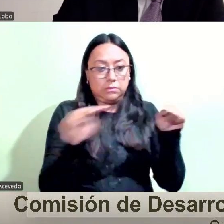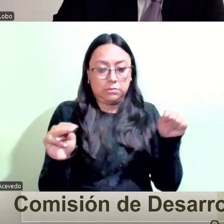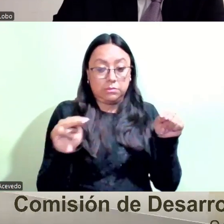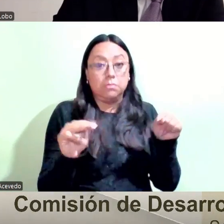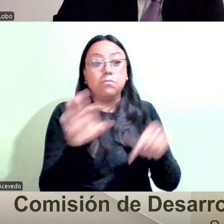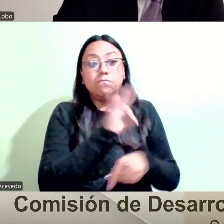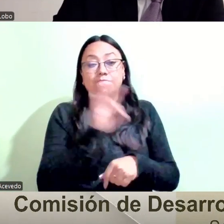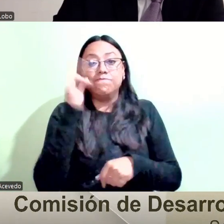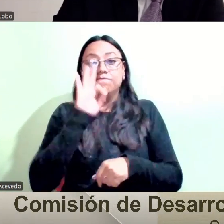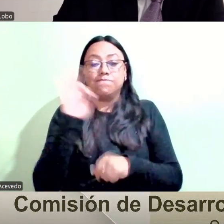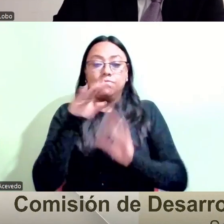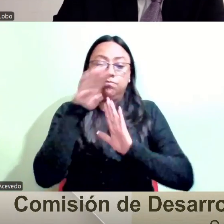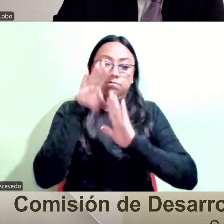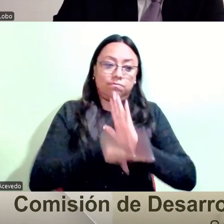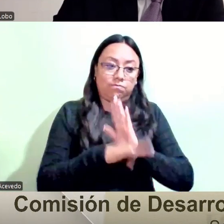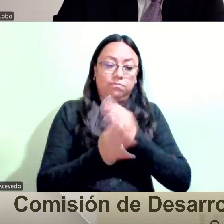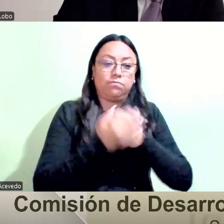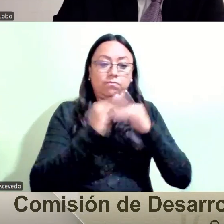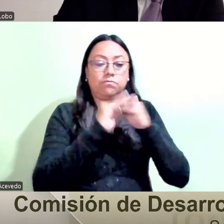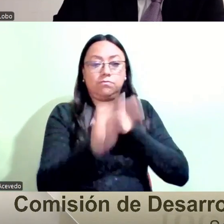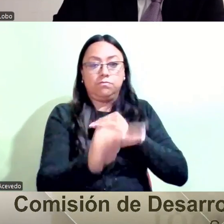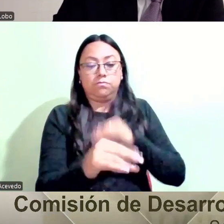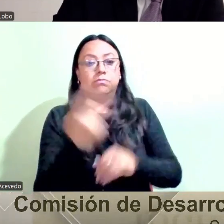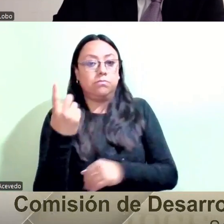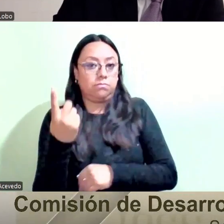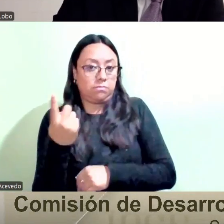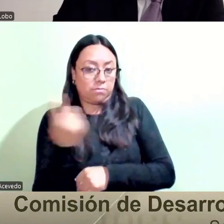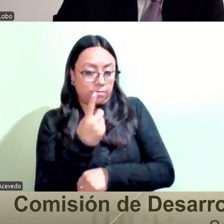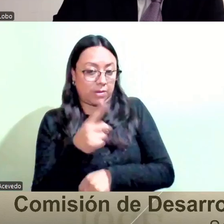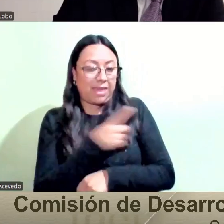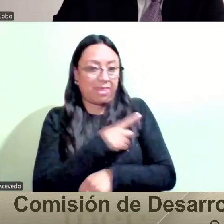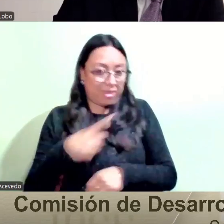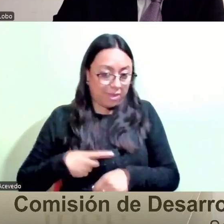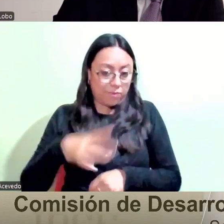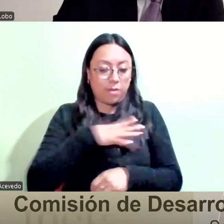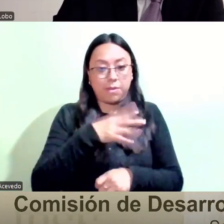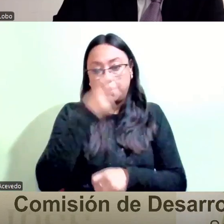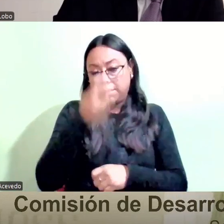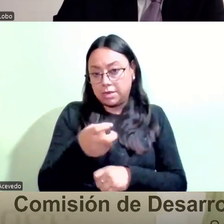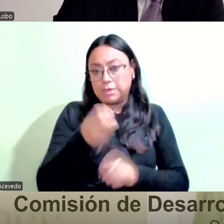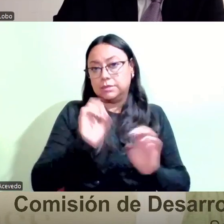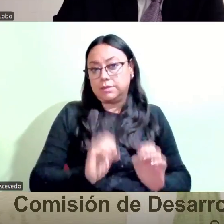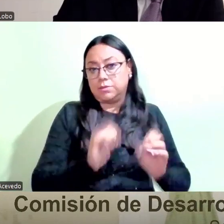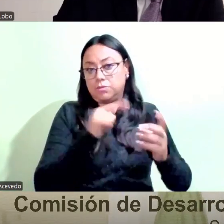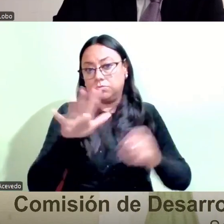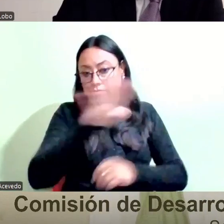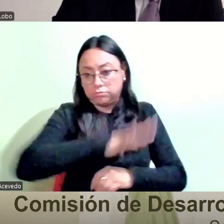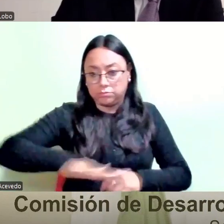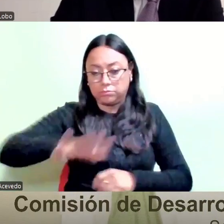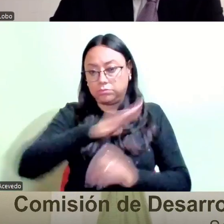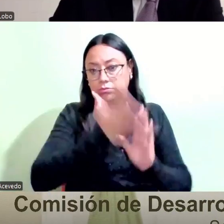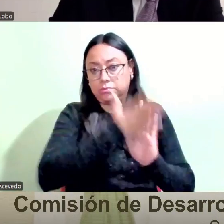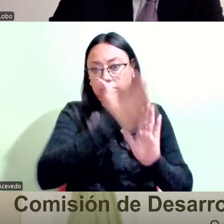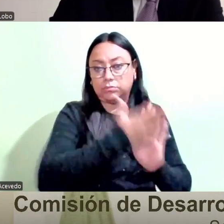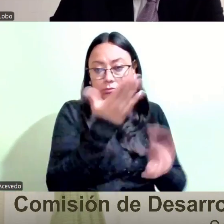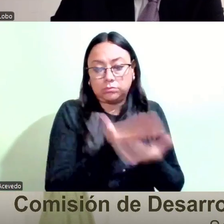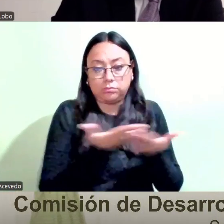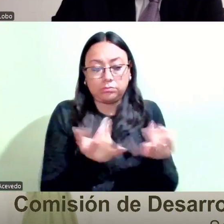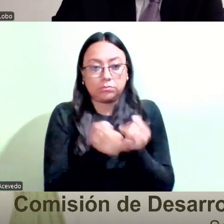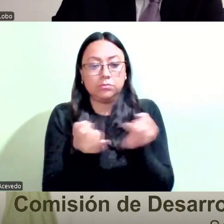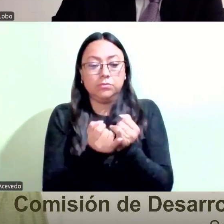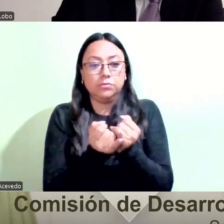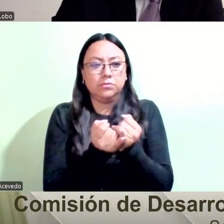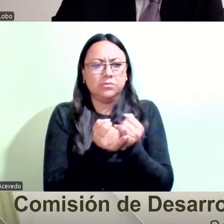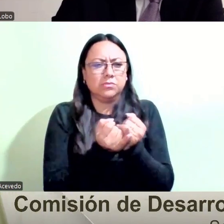incluso que la superficie que le correspondería al inmueble, atendiendo el contenido con la norma de ordenación particular denominada restricciones